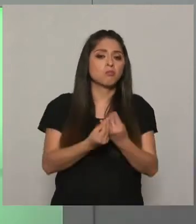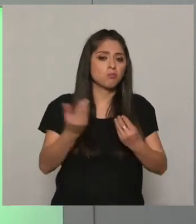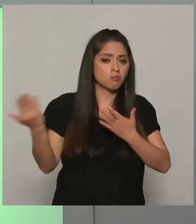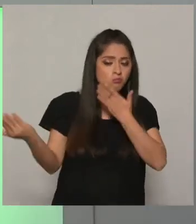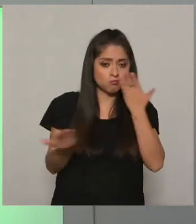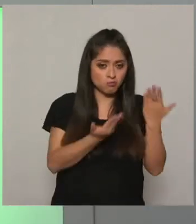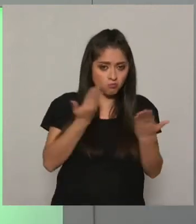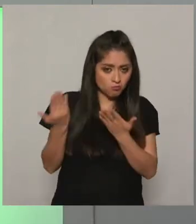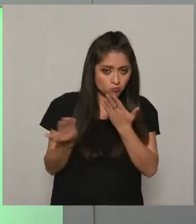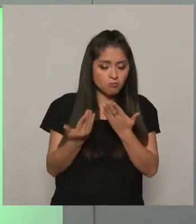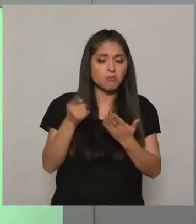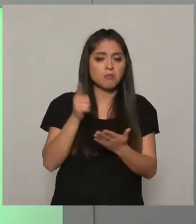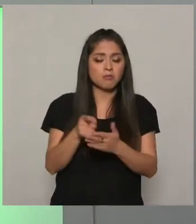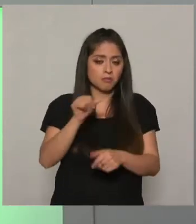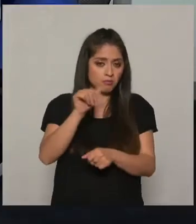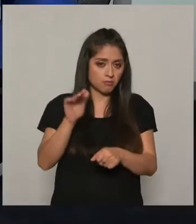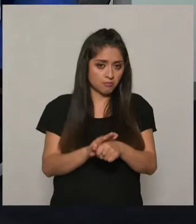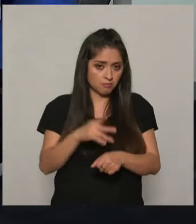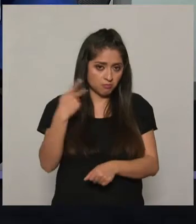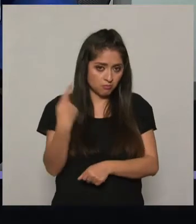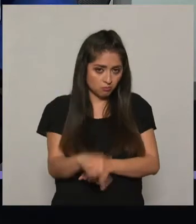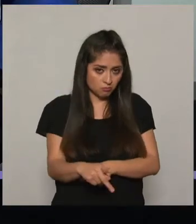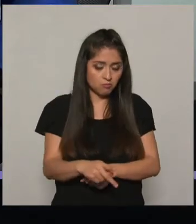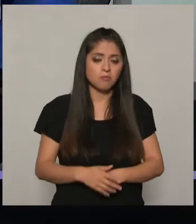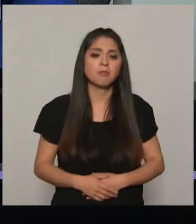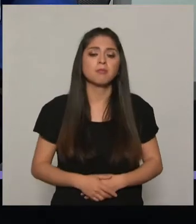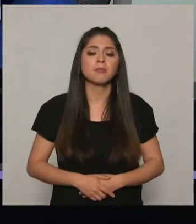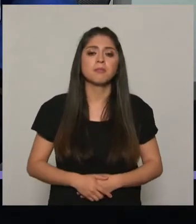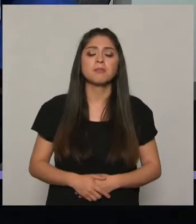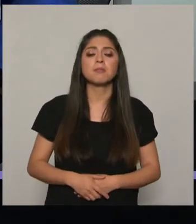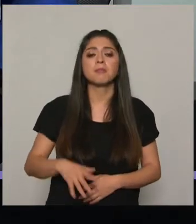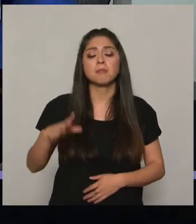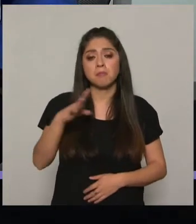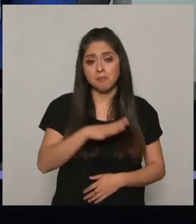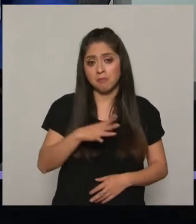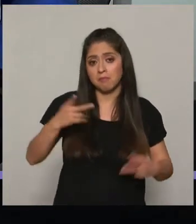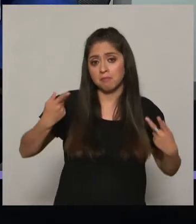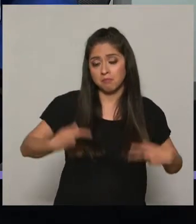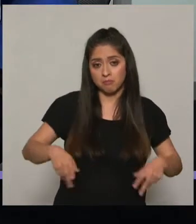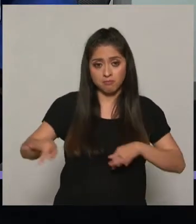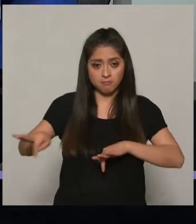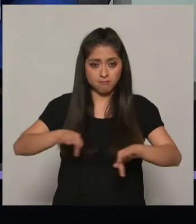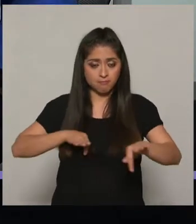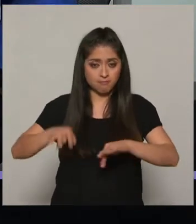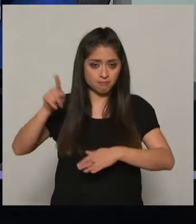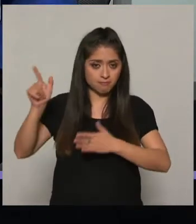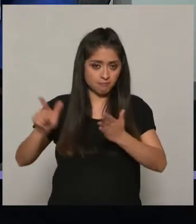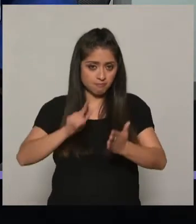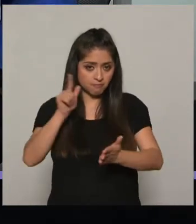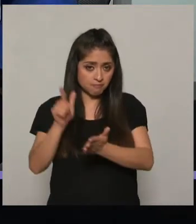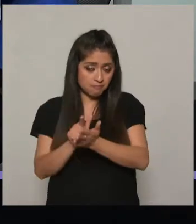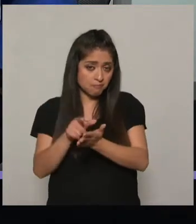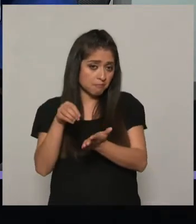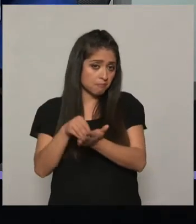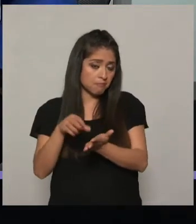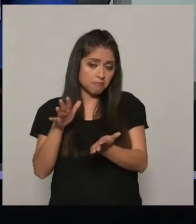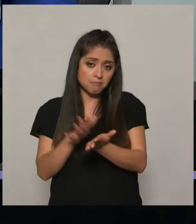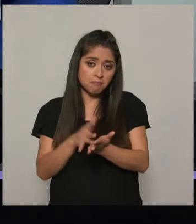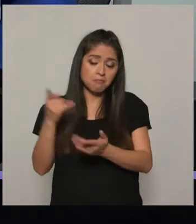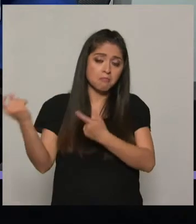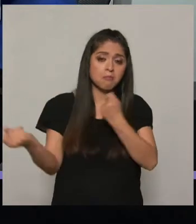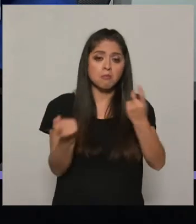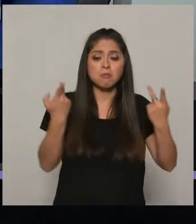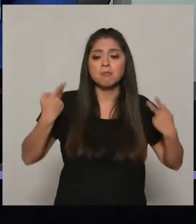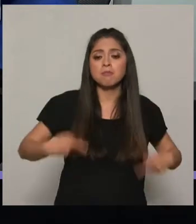son más de esta administración, pues que también hay legisladores y que hay una realidad allá afuera que lamentablemente desconocen, ¿no?